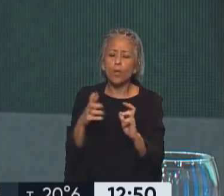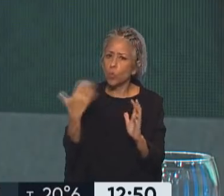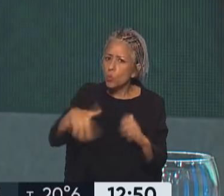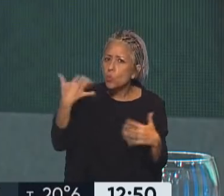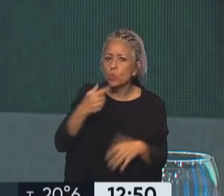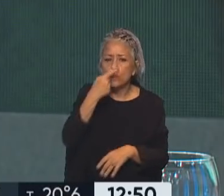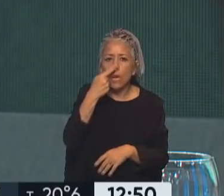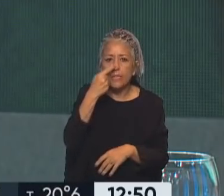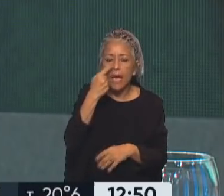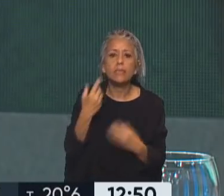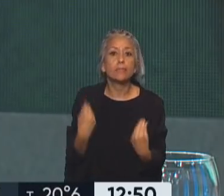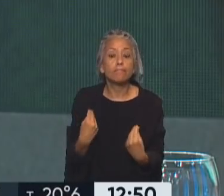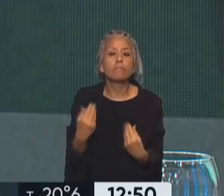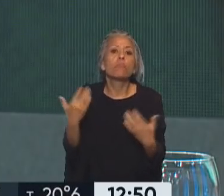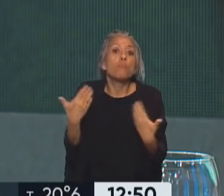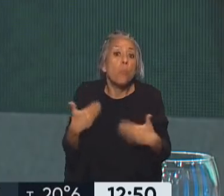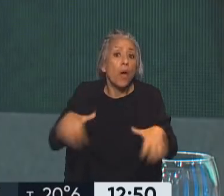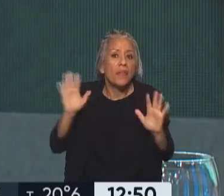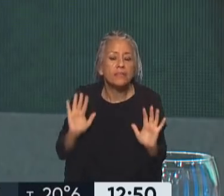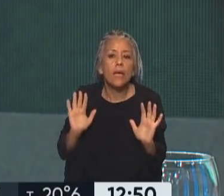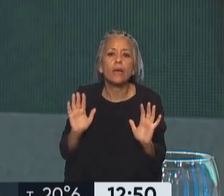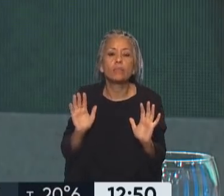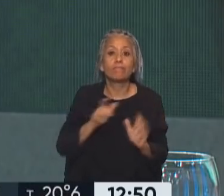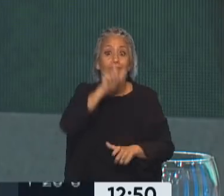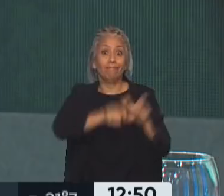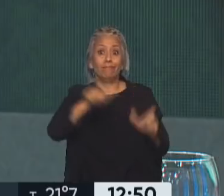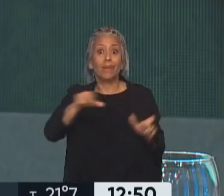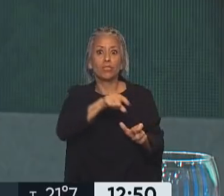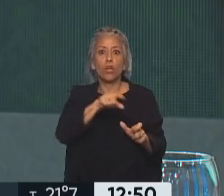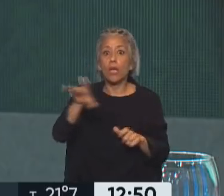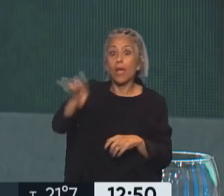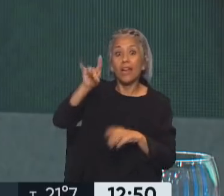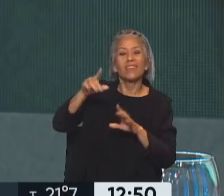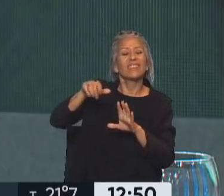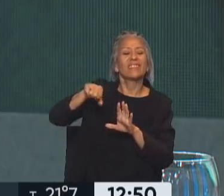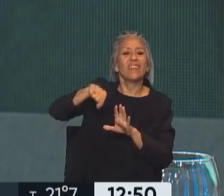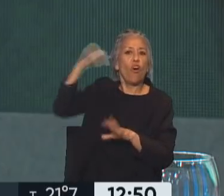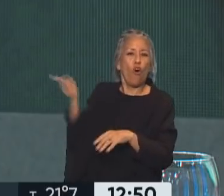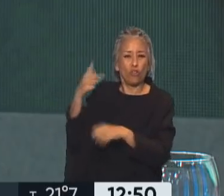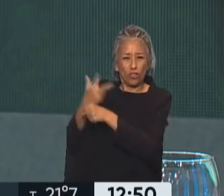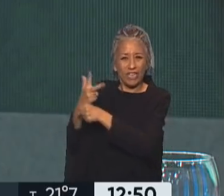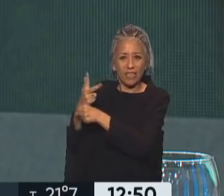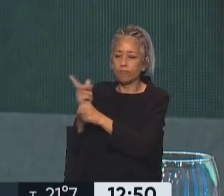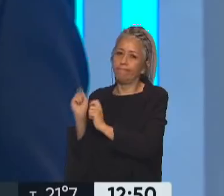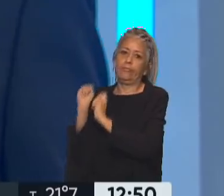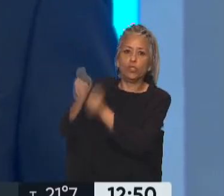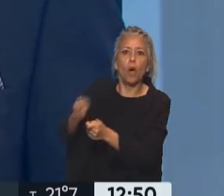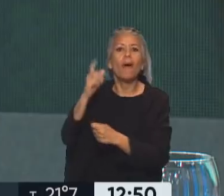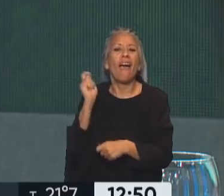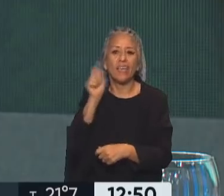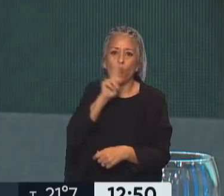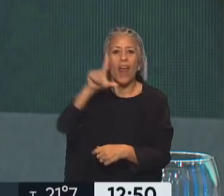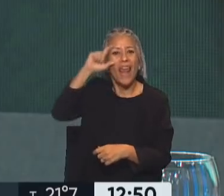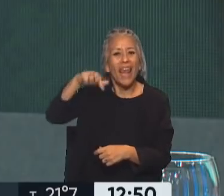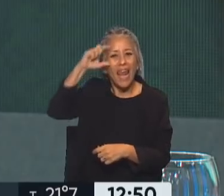interesante el hecho de que haya posibilidades de que un electorado que vota a Mélenchon pueda votar a Le Bueno, Pen. claro, exacto. Yo creo que es un dato